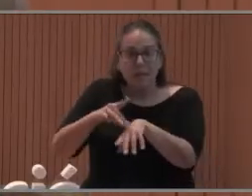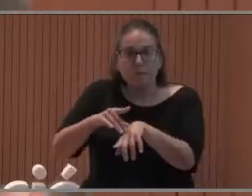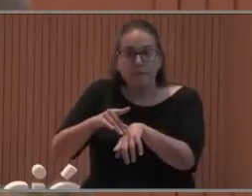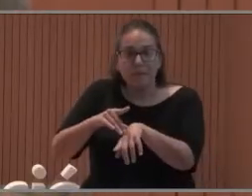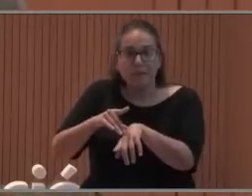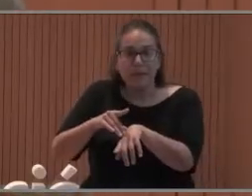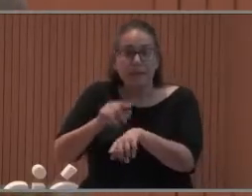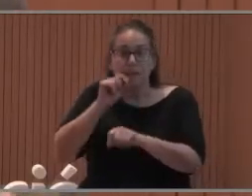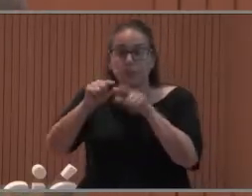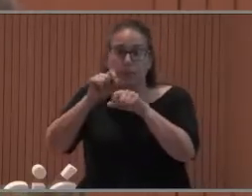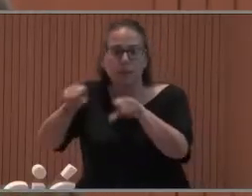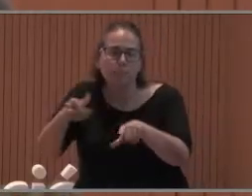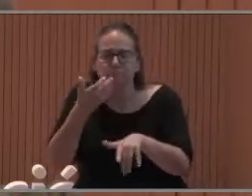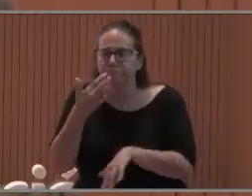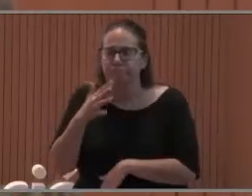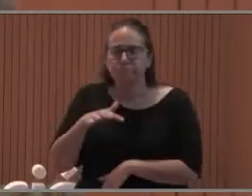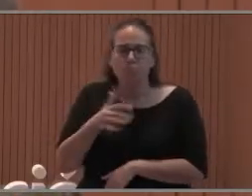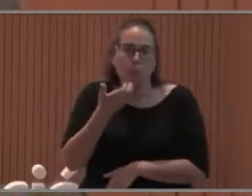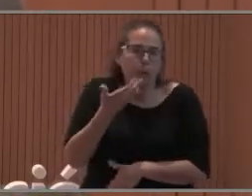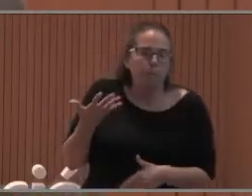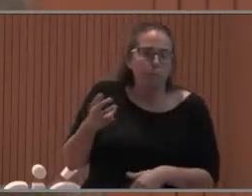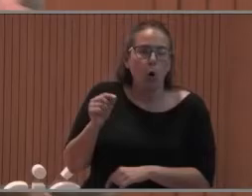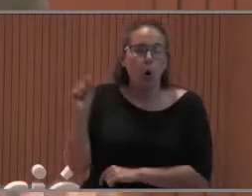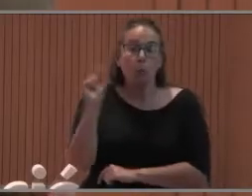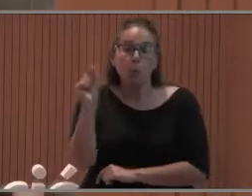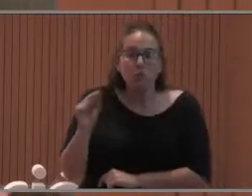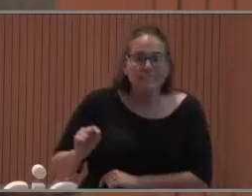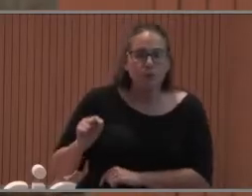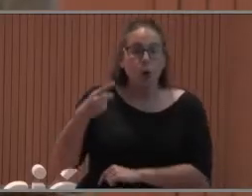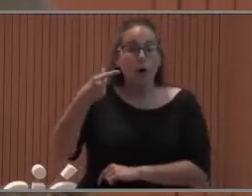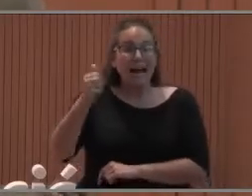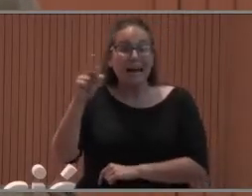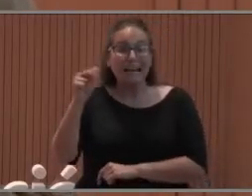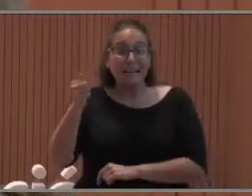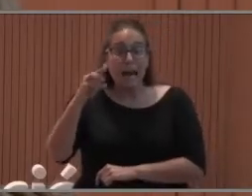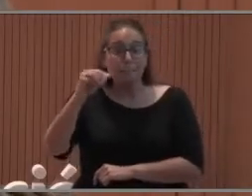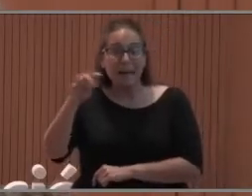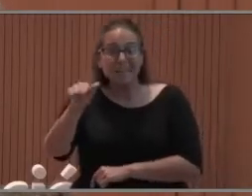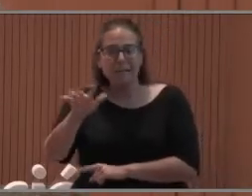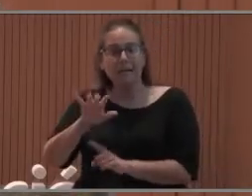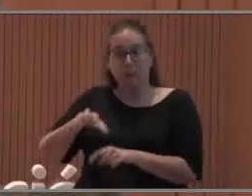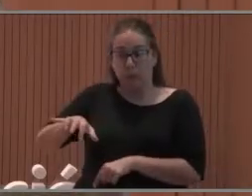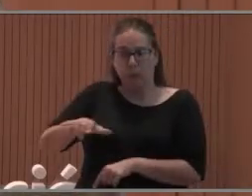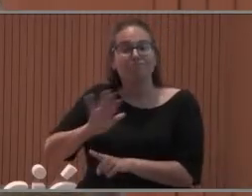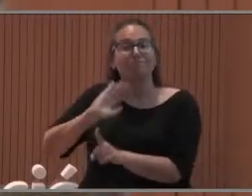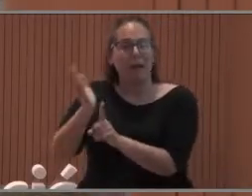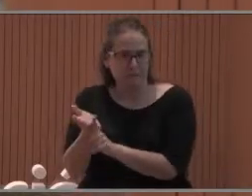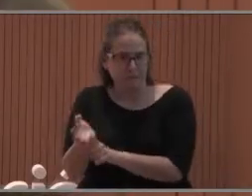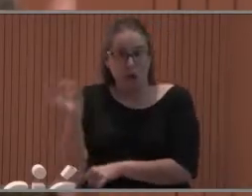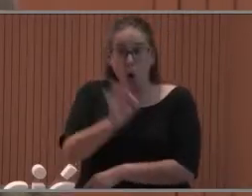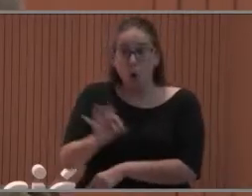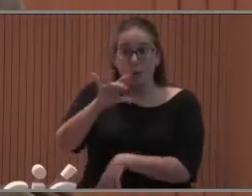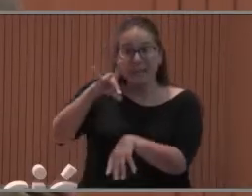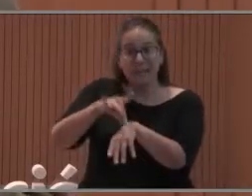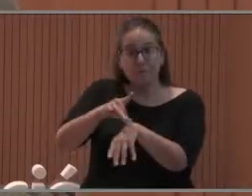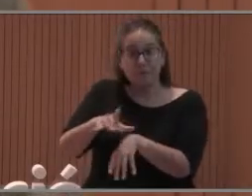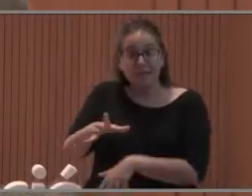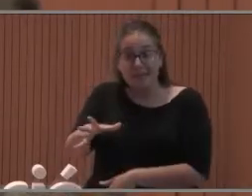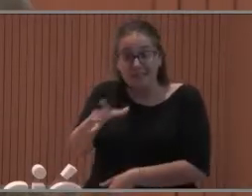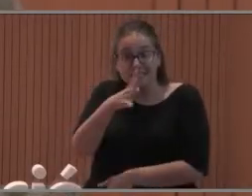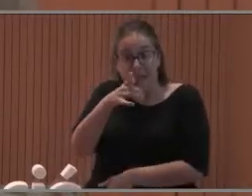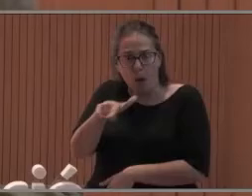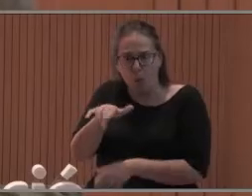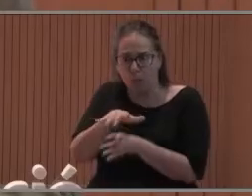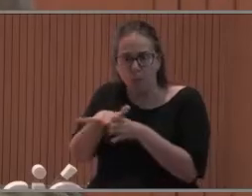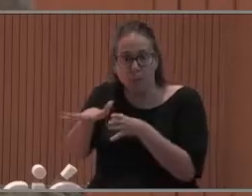transmitidas por vectores, por mosquitos, por garrapatas, aumenta las enfermedades transmitidas por el agua, más calor puede hacer que la conservación